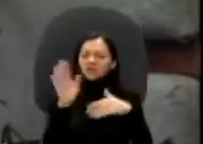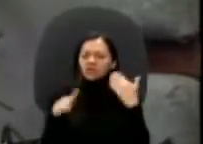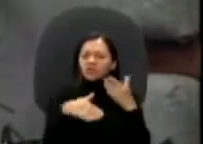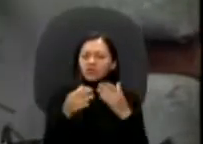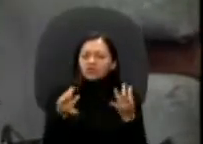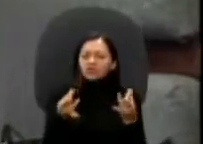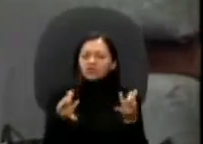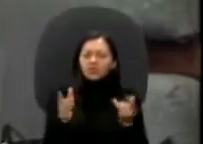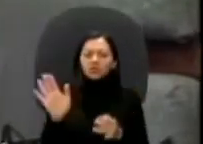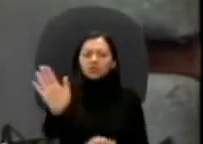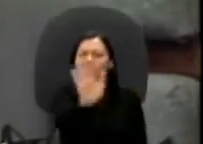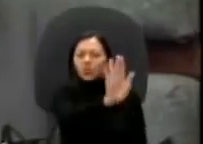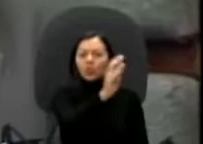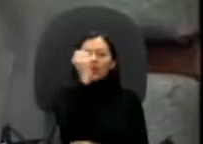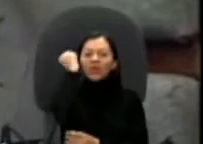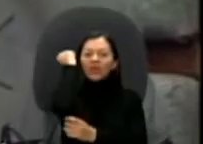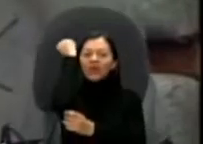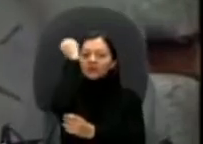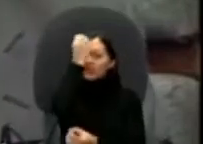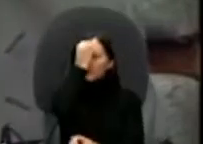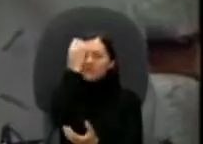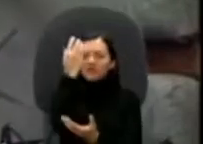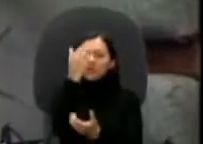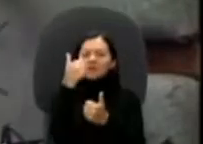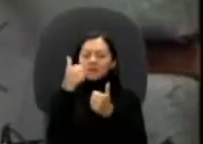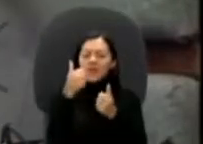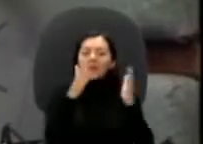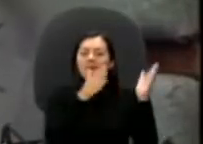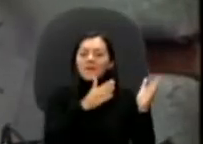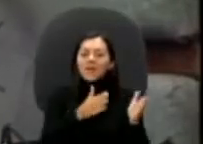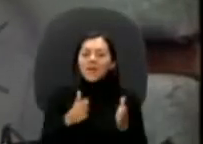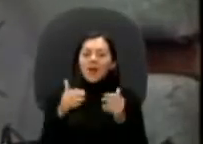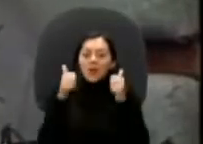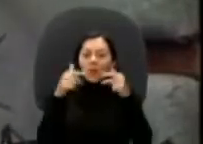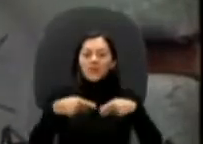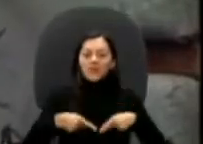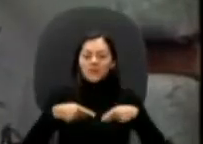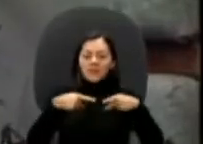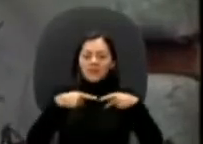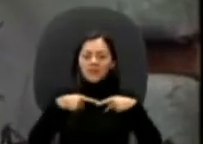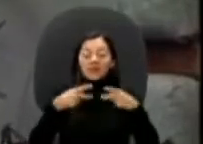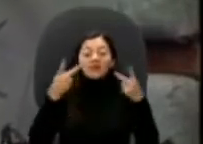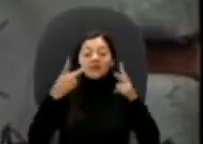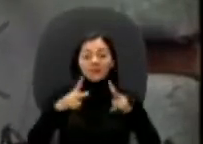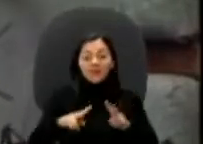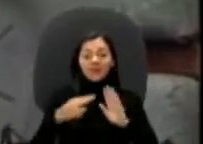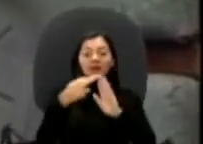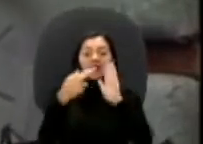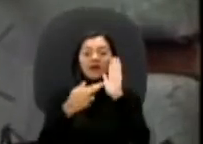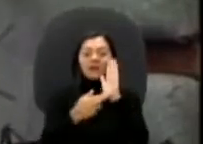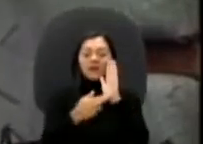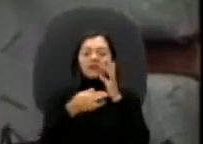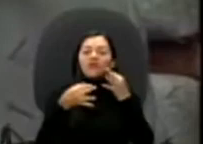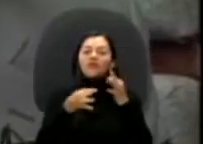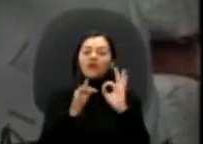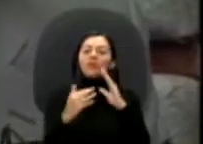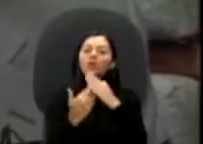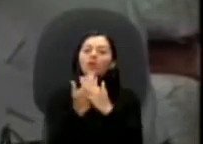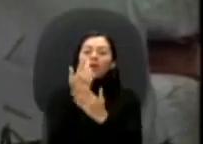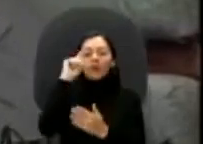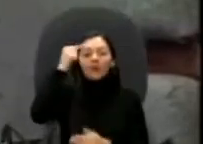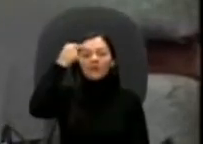su derecho como manda la constitución como manda el plan nacional del buen vivir y como mandan las prácticas de esta nueva forma de hacer